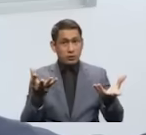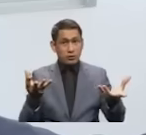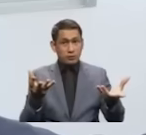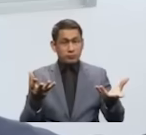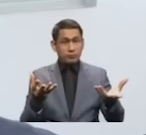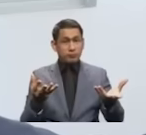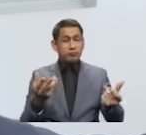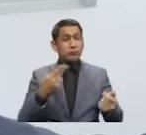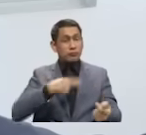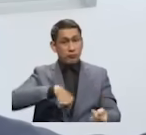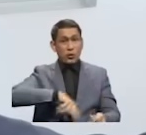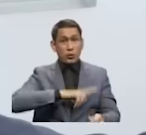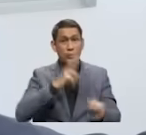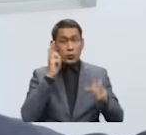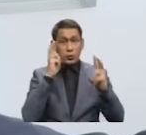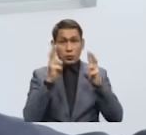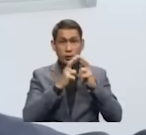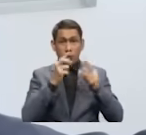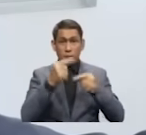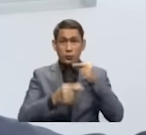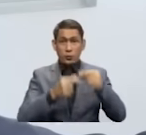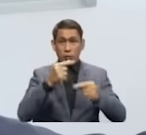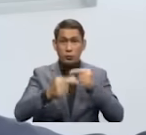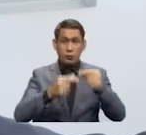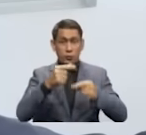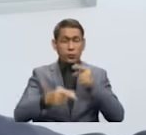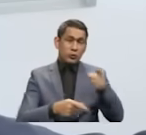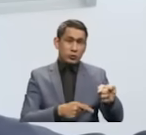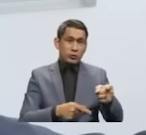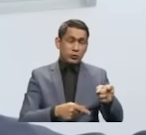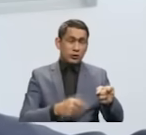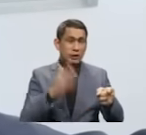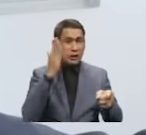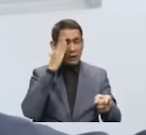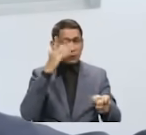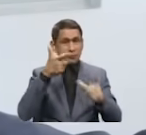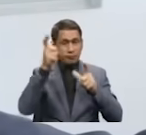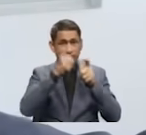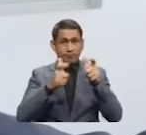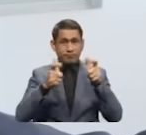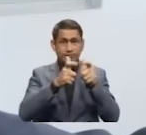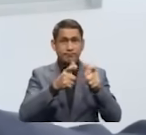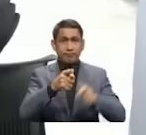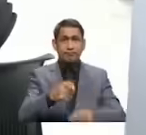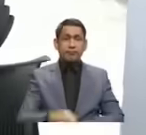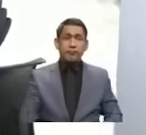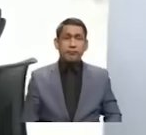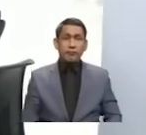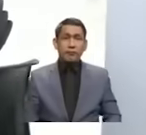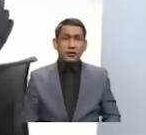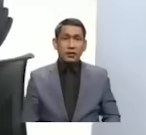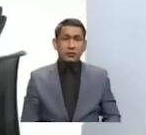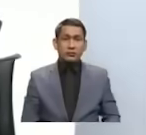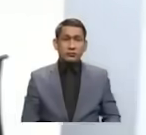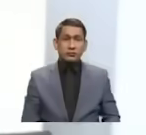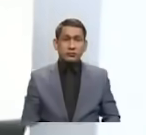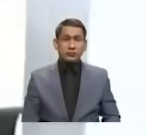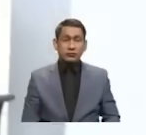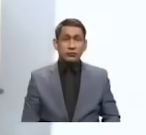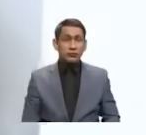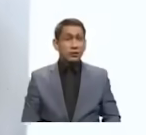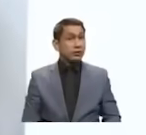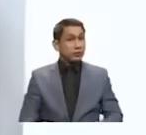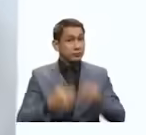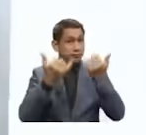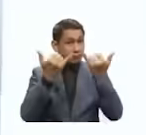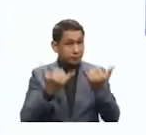irregularidades que vamos identificando paso a paso, estamos poniendo en consideración de Fiscalía para que se pueda transparentar cada uno de los procesos. Esta es la información que se genera a esta hora,